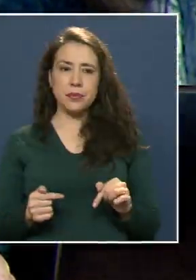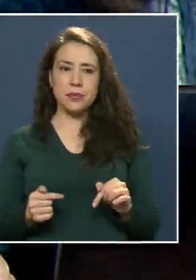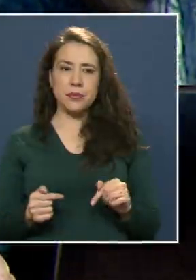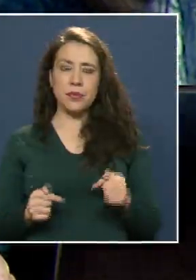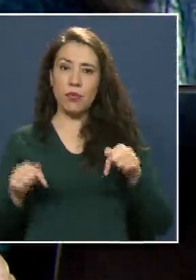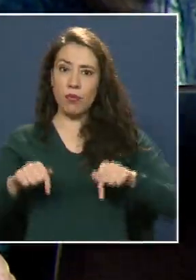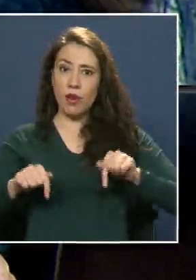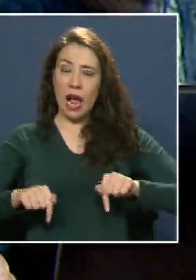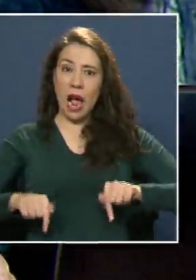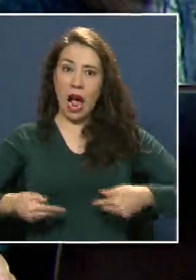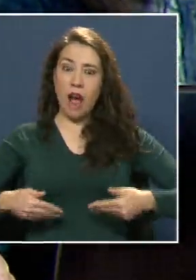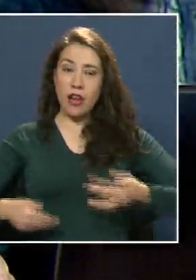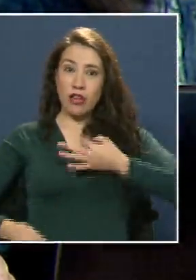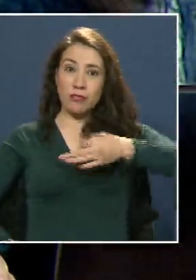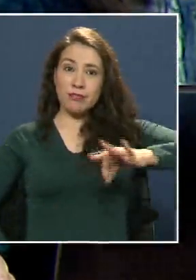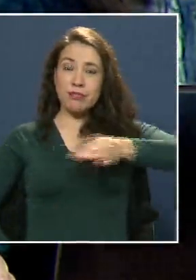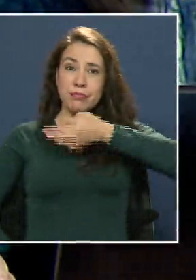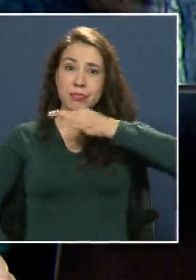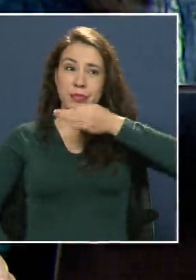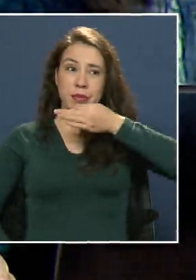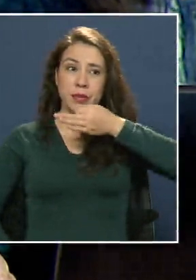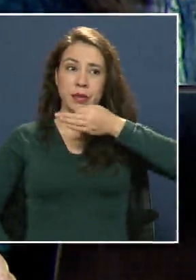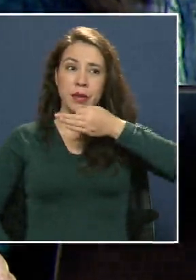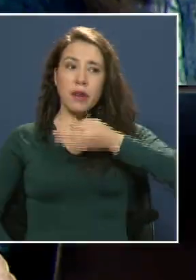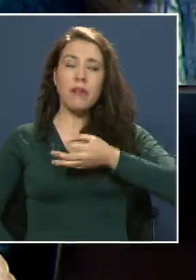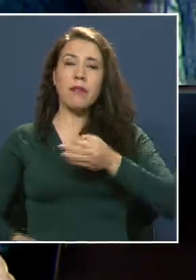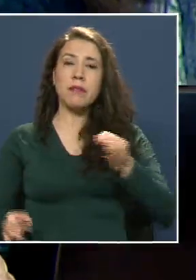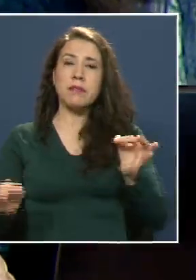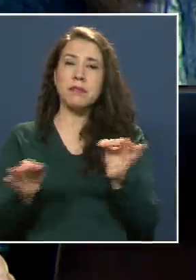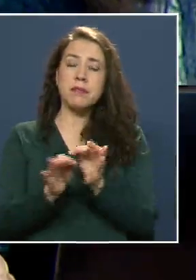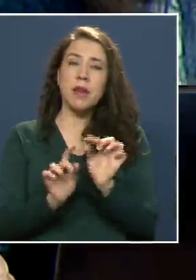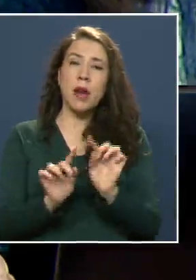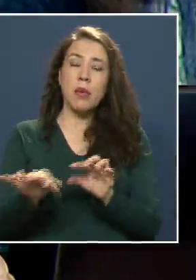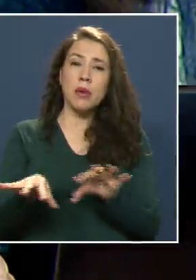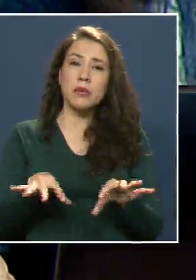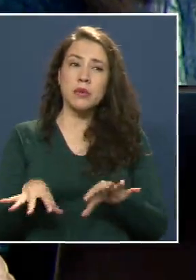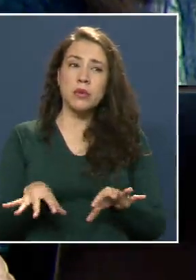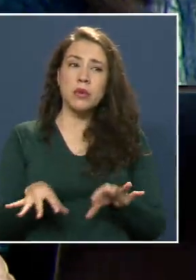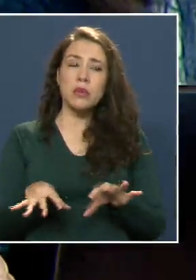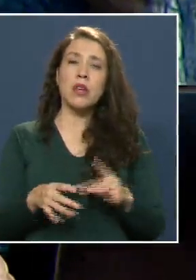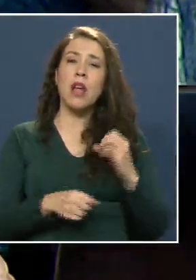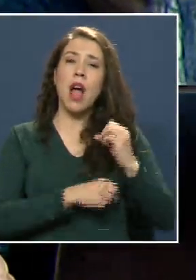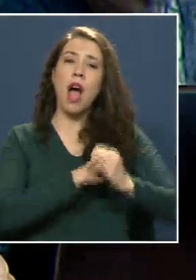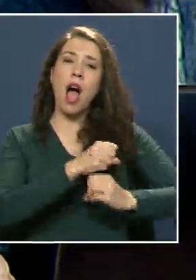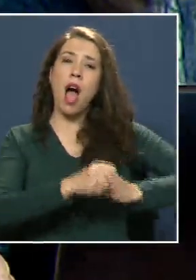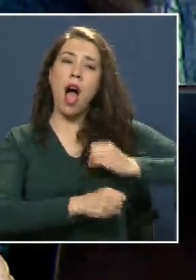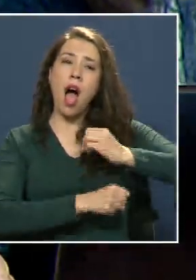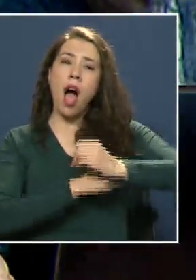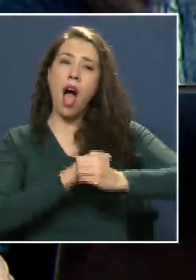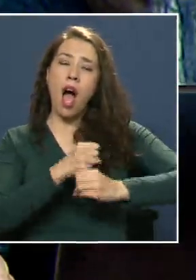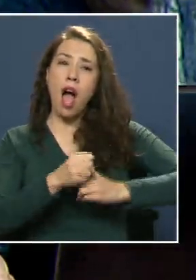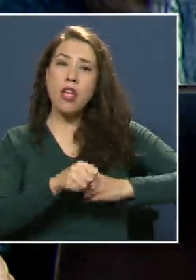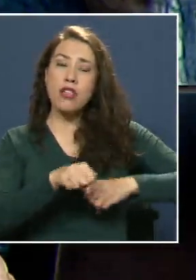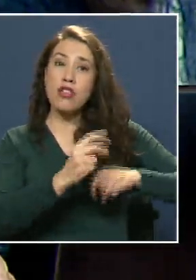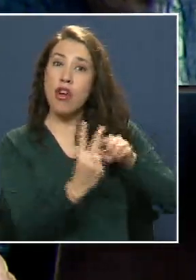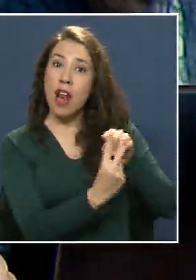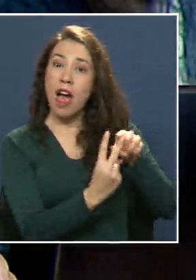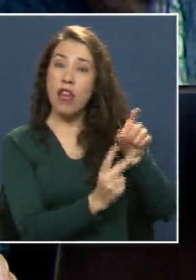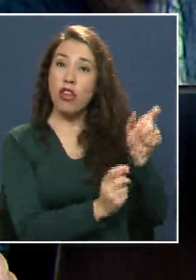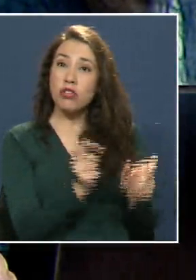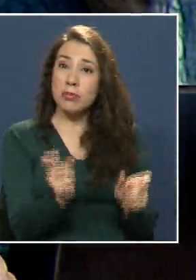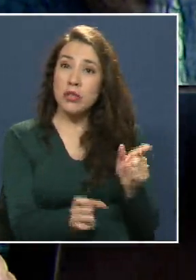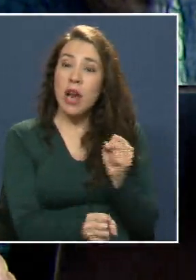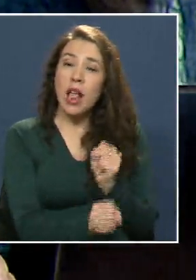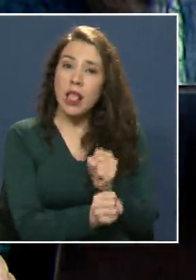Y hoy en esta intervención ocuparé algunos pasajes de los que por años ellos han